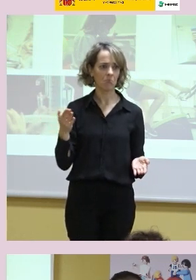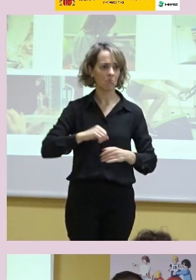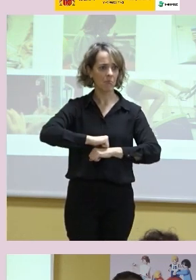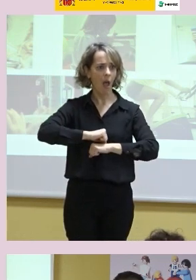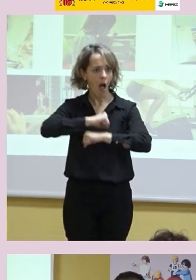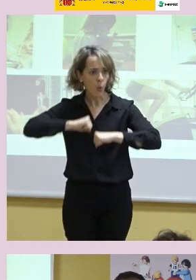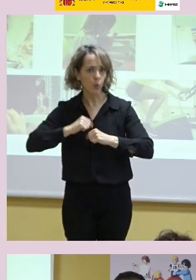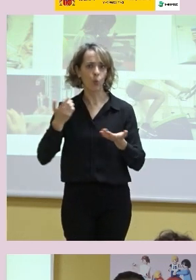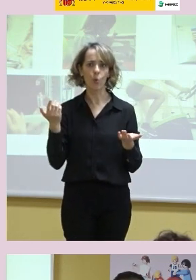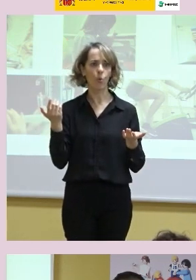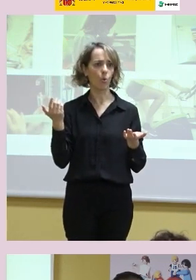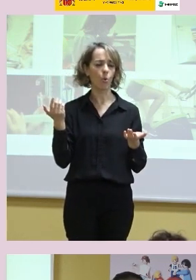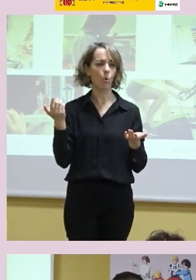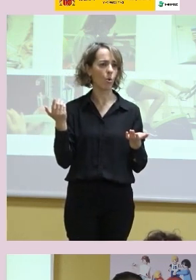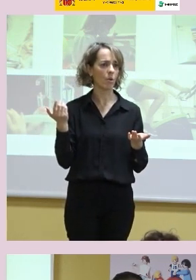adultas